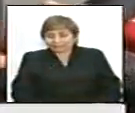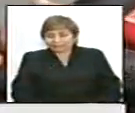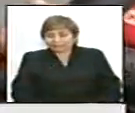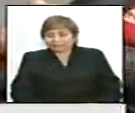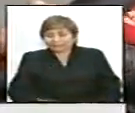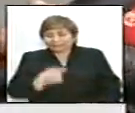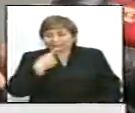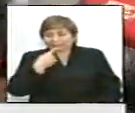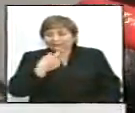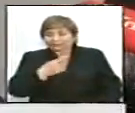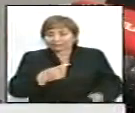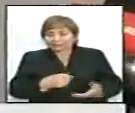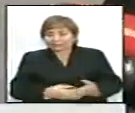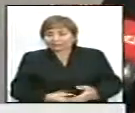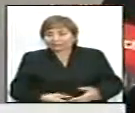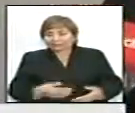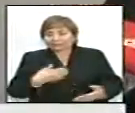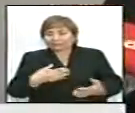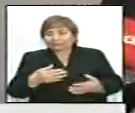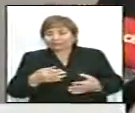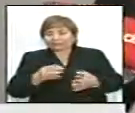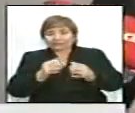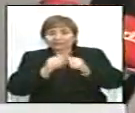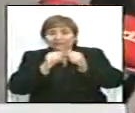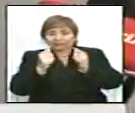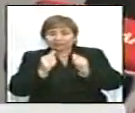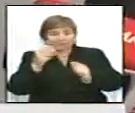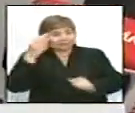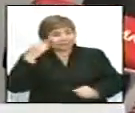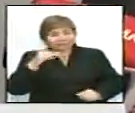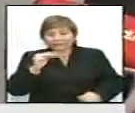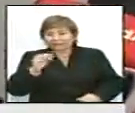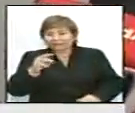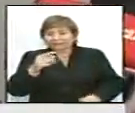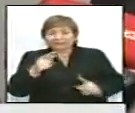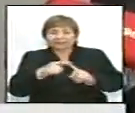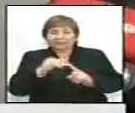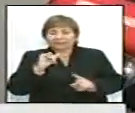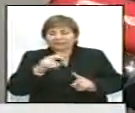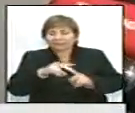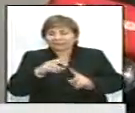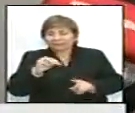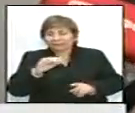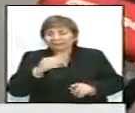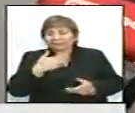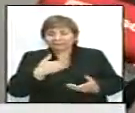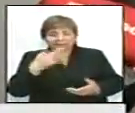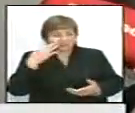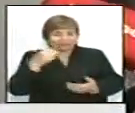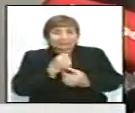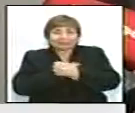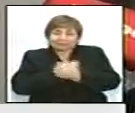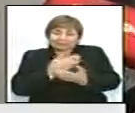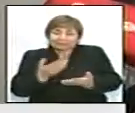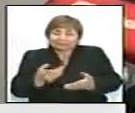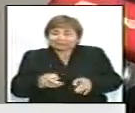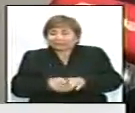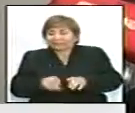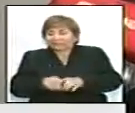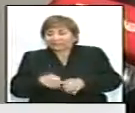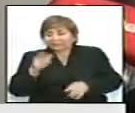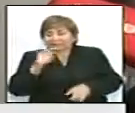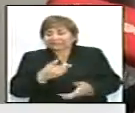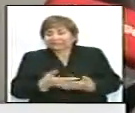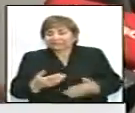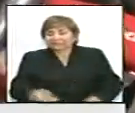canción en el piano? El Ave María, el Titanic, Historia de Amor también. Balada para